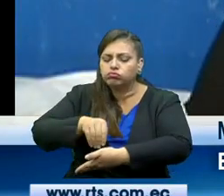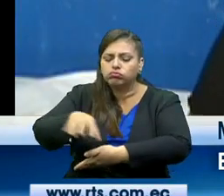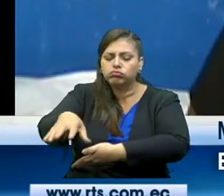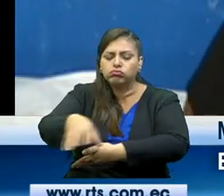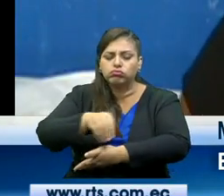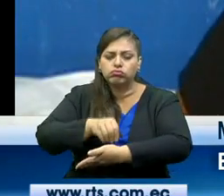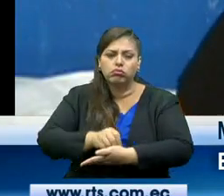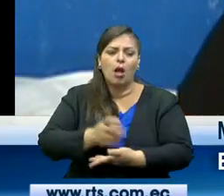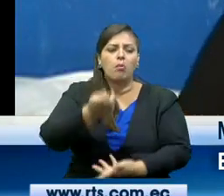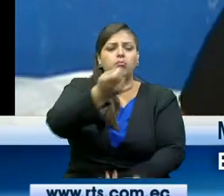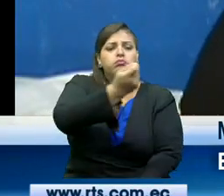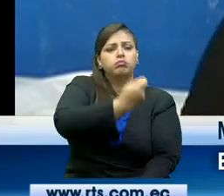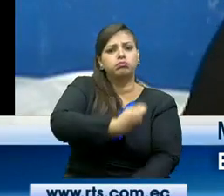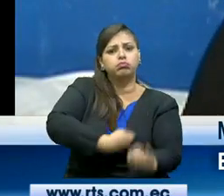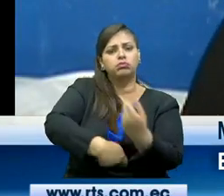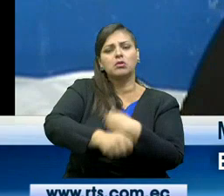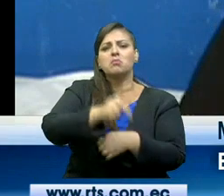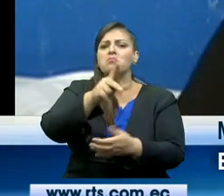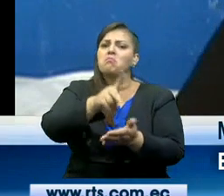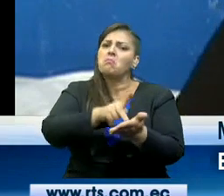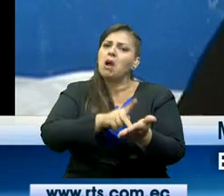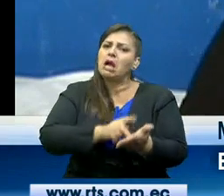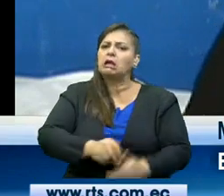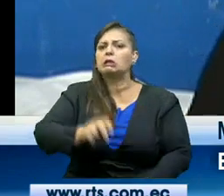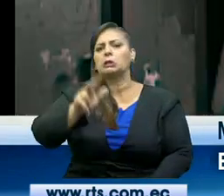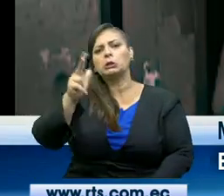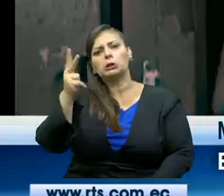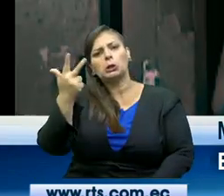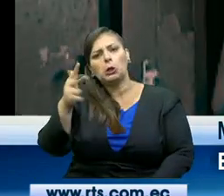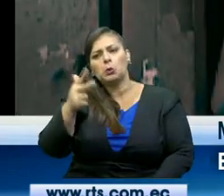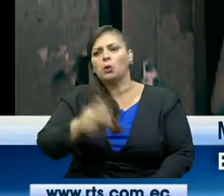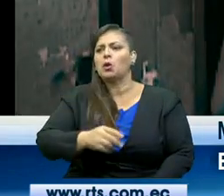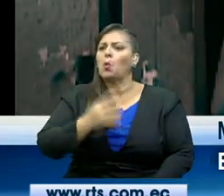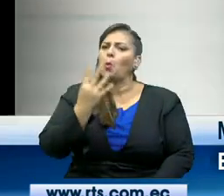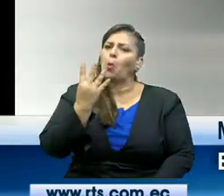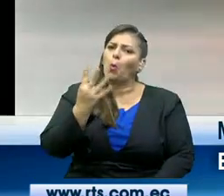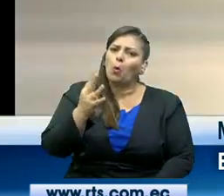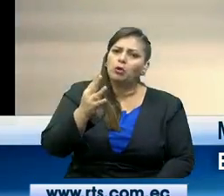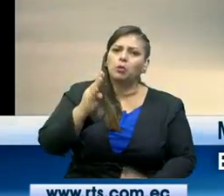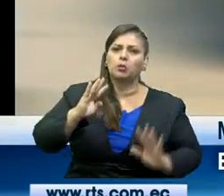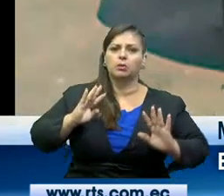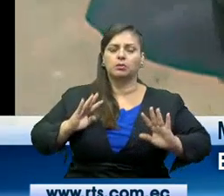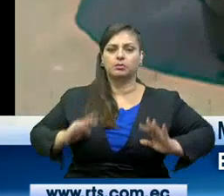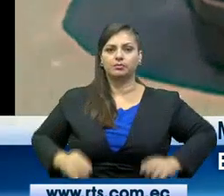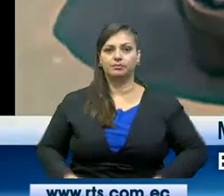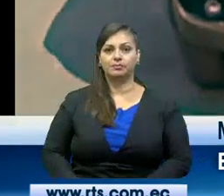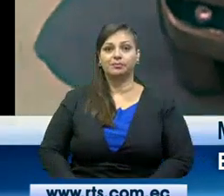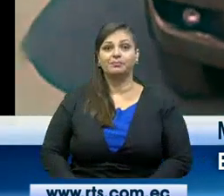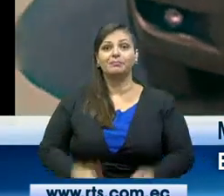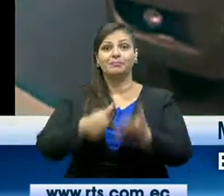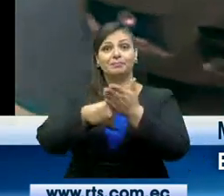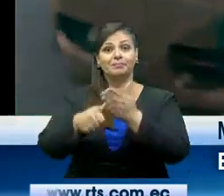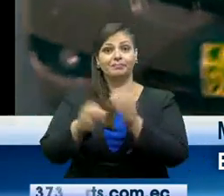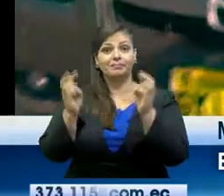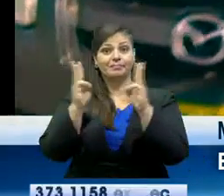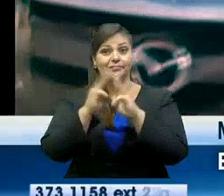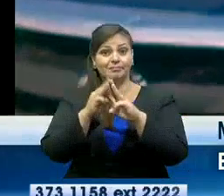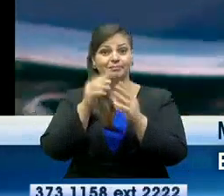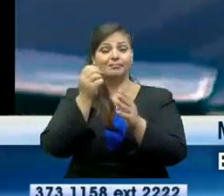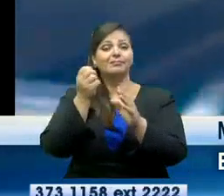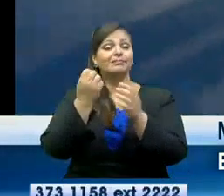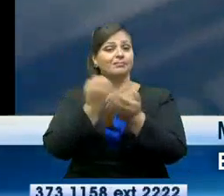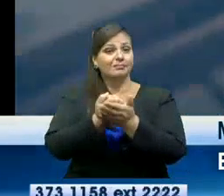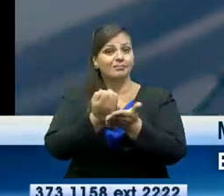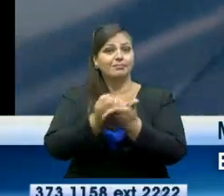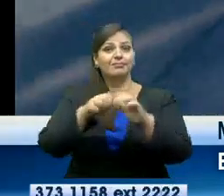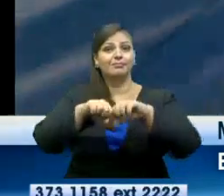Cuando vendemos así en el día, los hacemos $3-4. Ante el drama, hoy el Ministerio de Inclusión Económica y Social